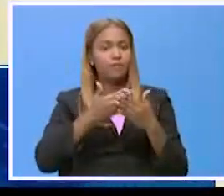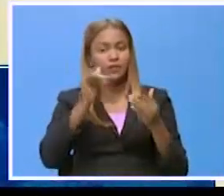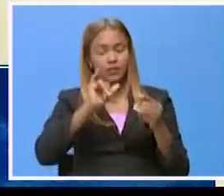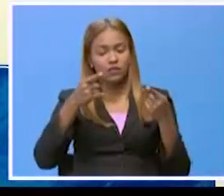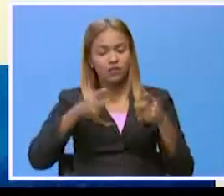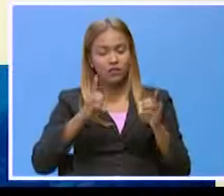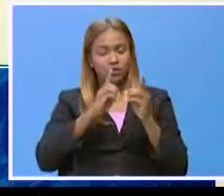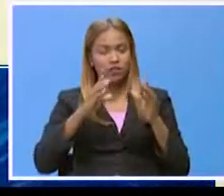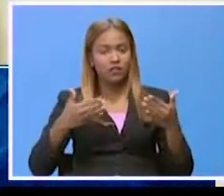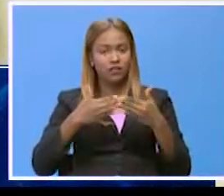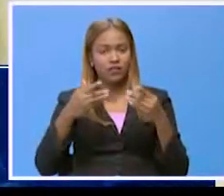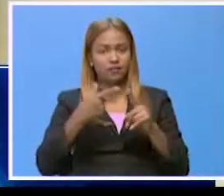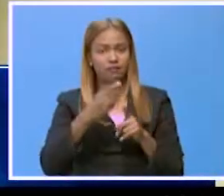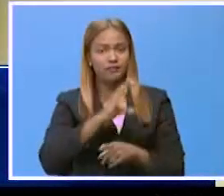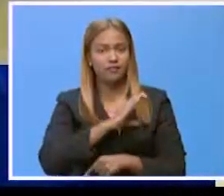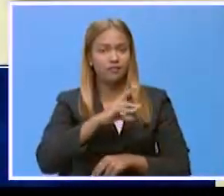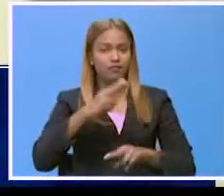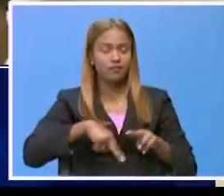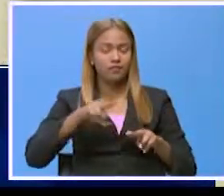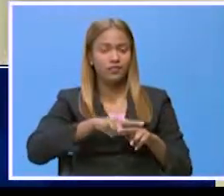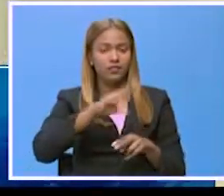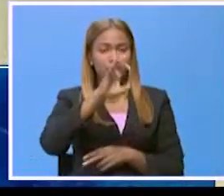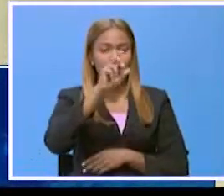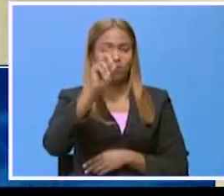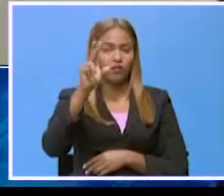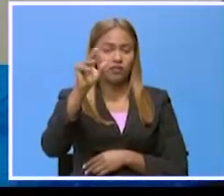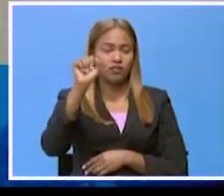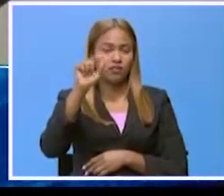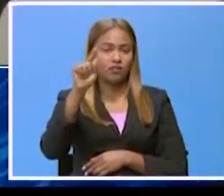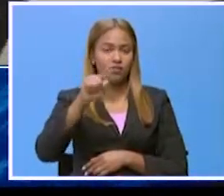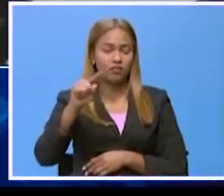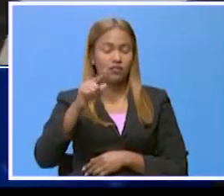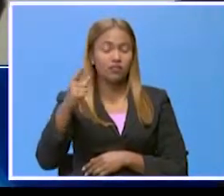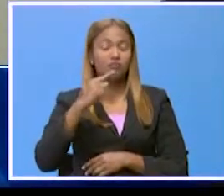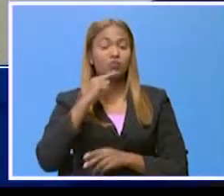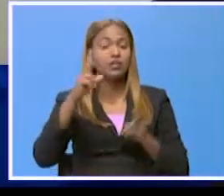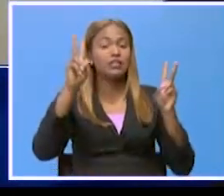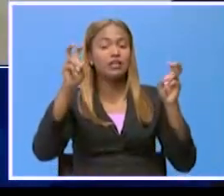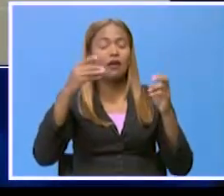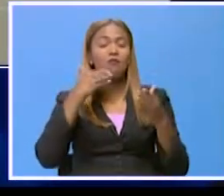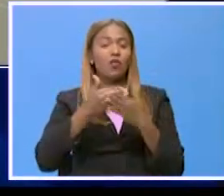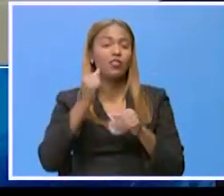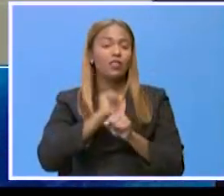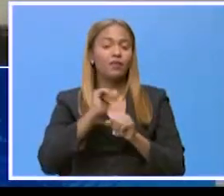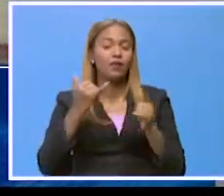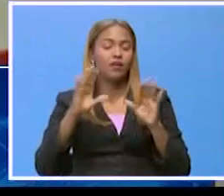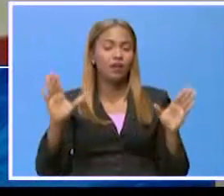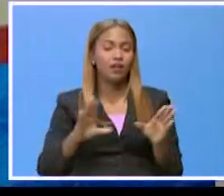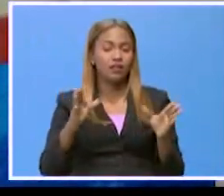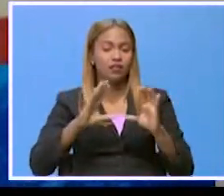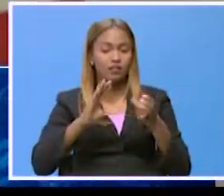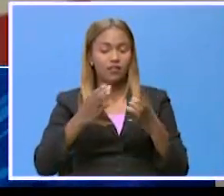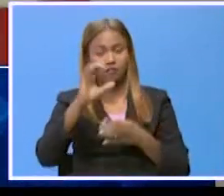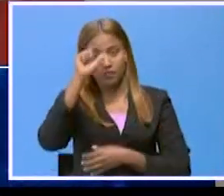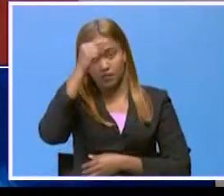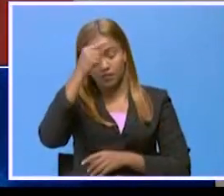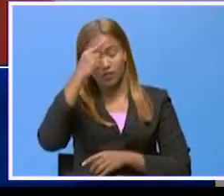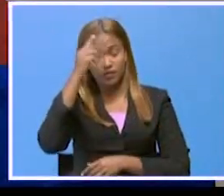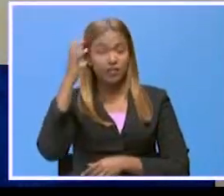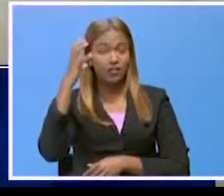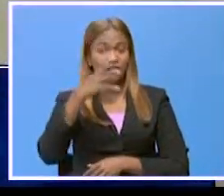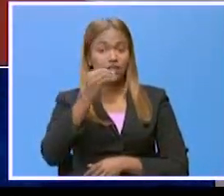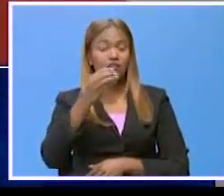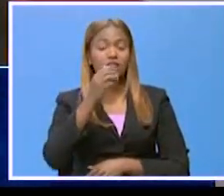caso del director general de la policía nacional edwards sánchez son parte de una estrategia que realiza la corporación estatal de radio